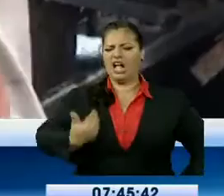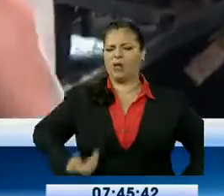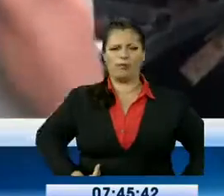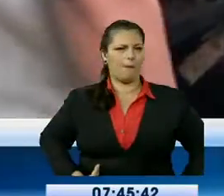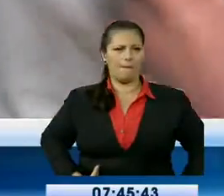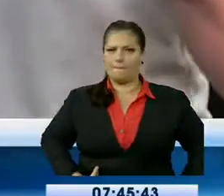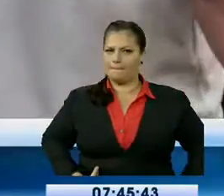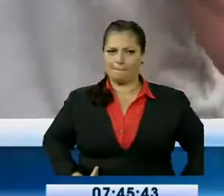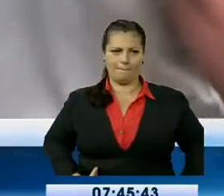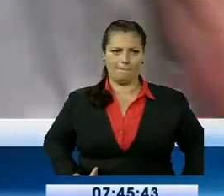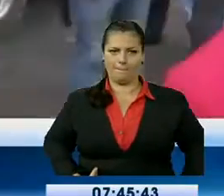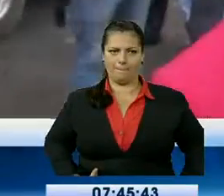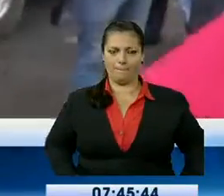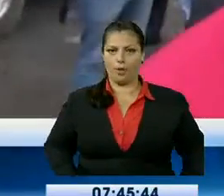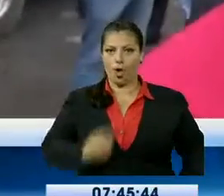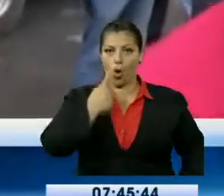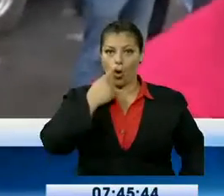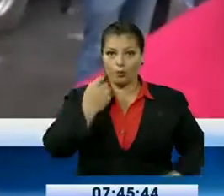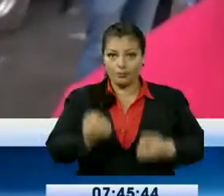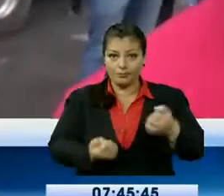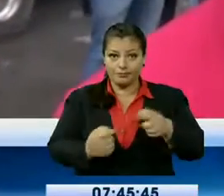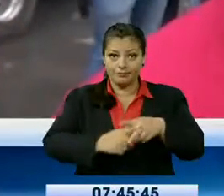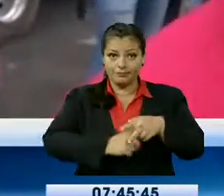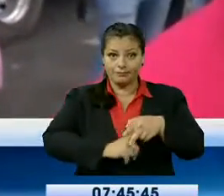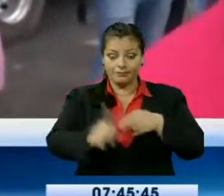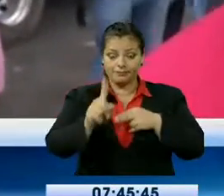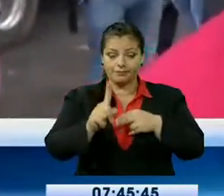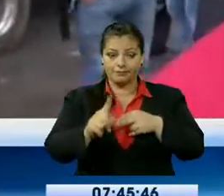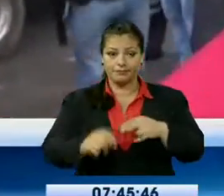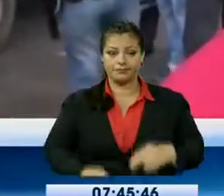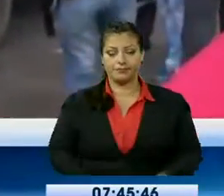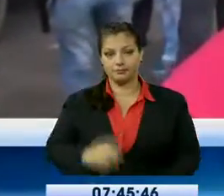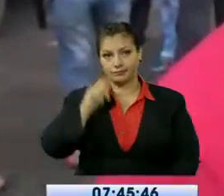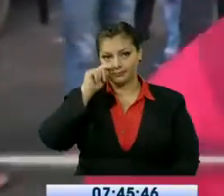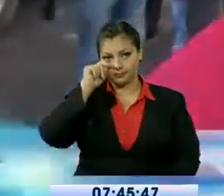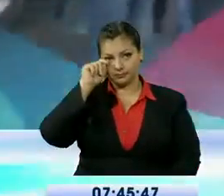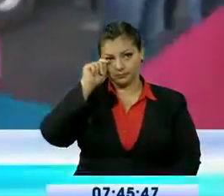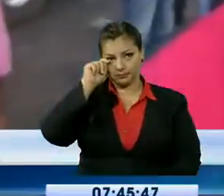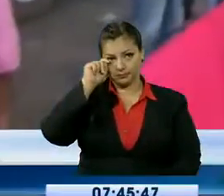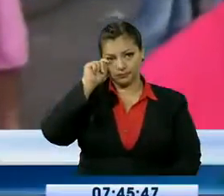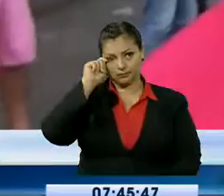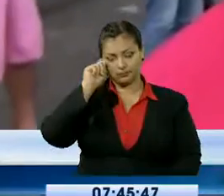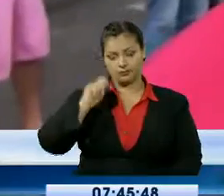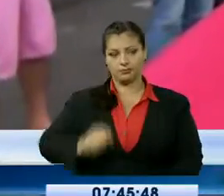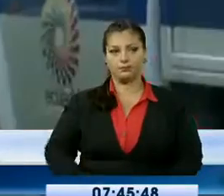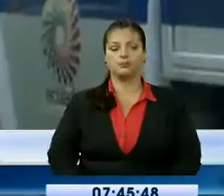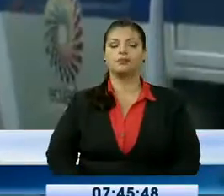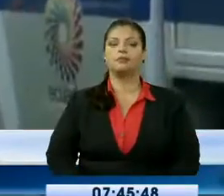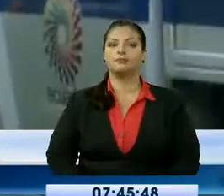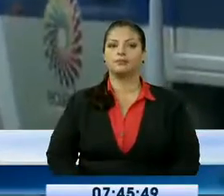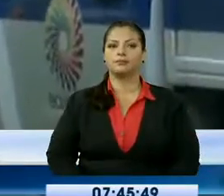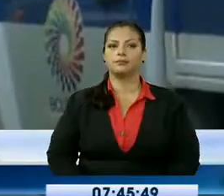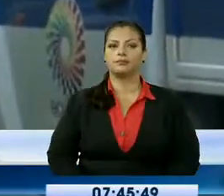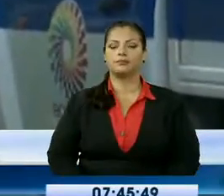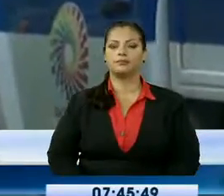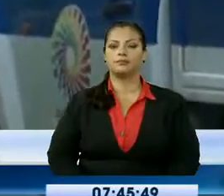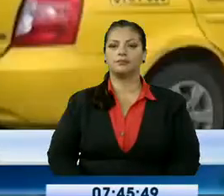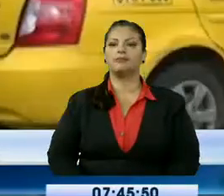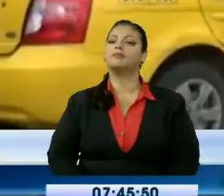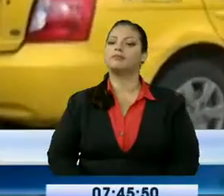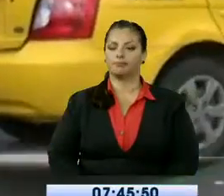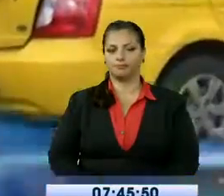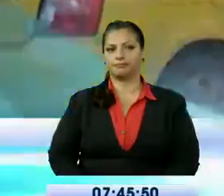este vehículo habría fugado. No, heridos no, porque el chofer, como empezó a salir humo de las unidades, dijo, se nos metió el taxi,